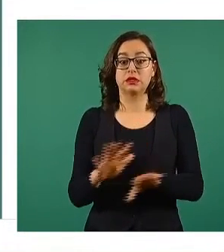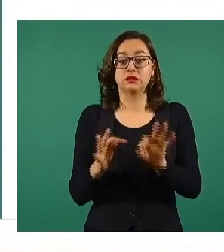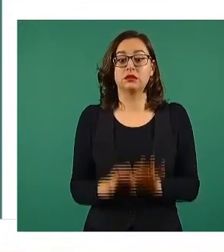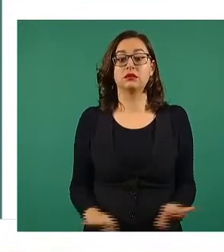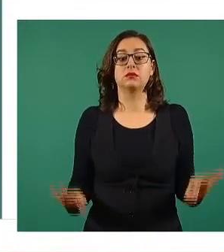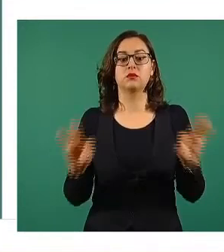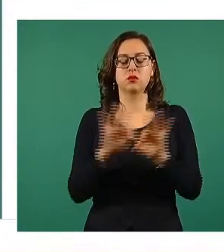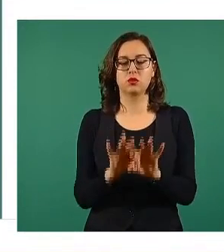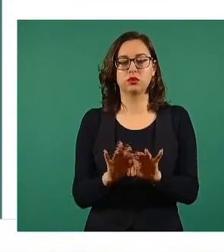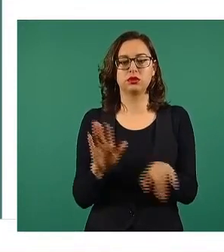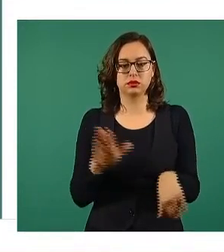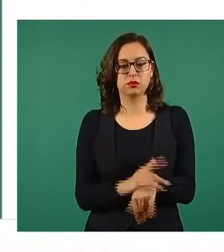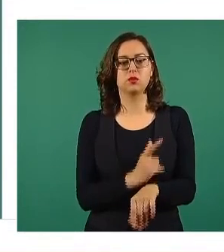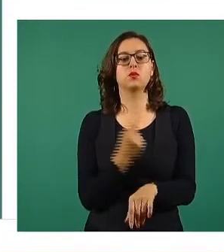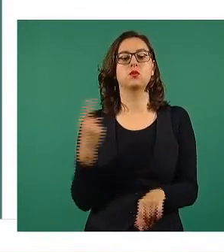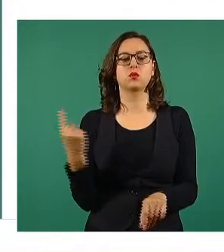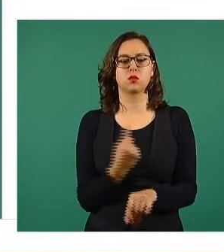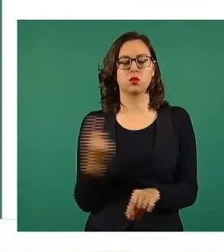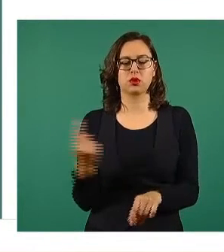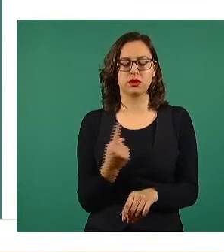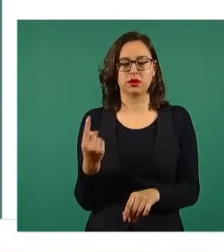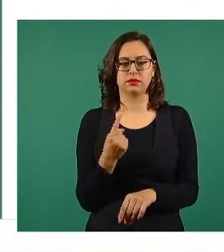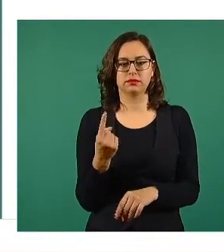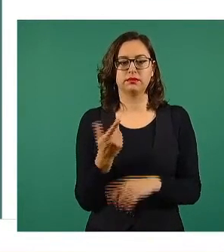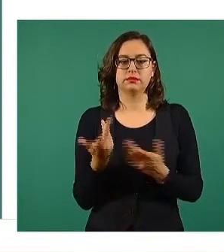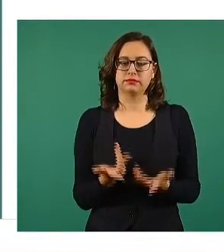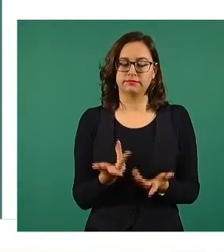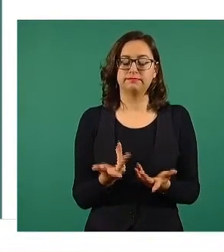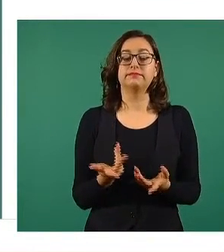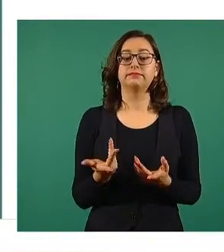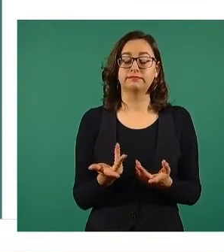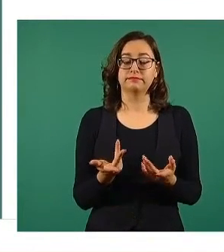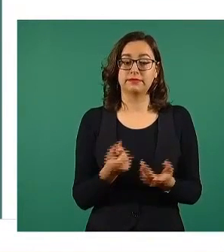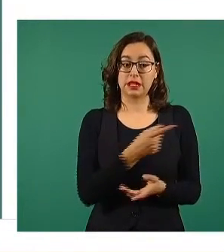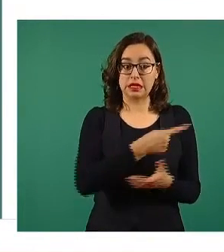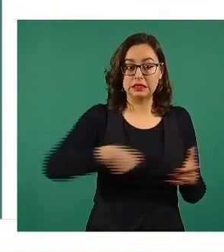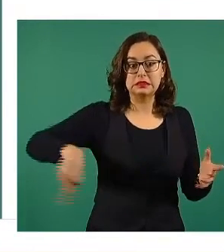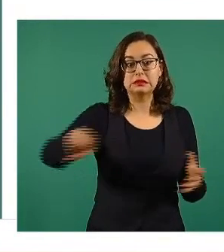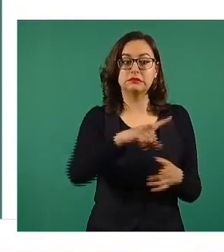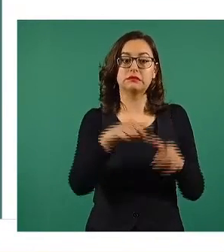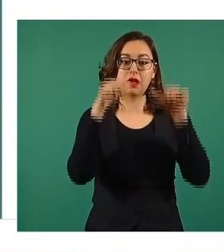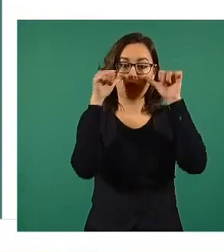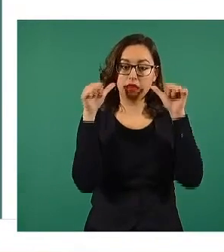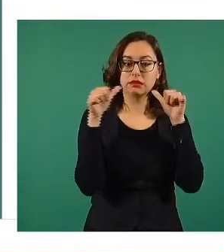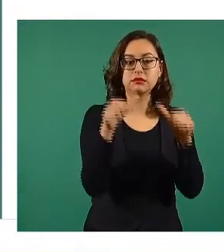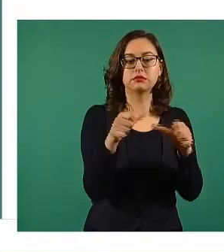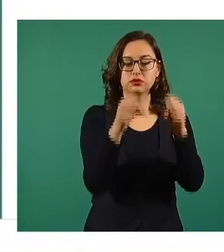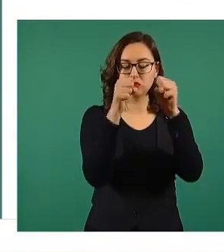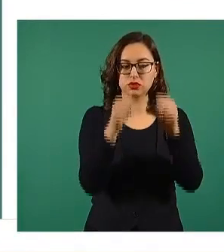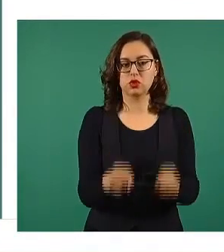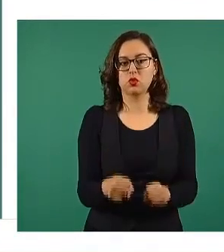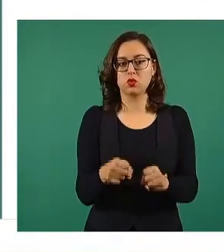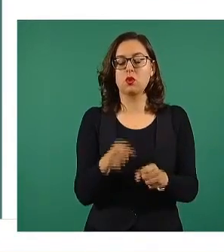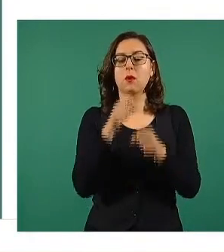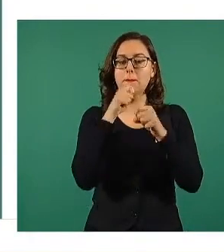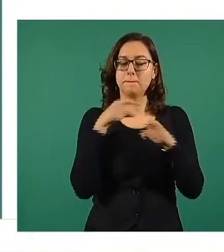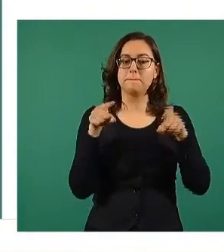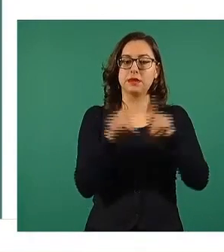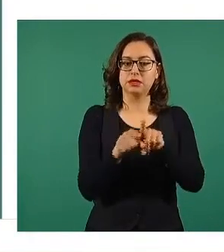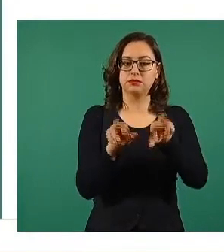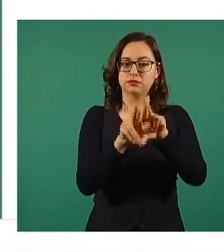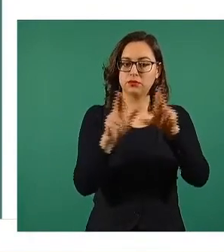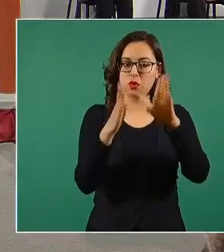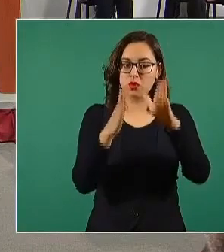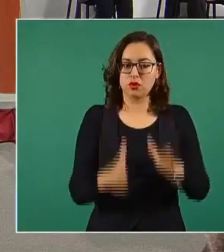porque tenemos que garantizar la atención en el caso de la rehabilitación,